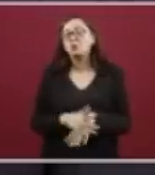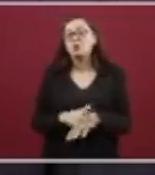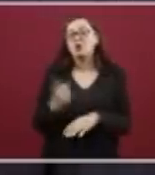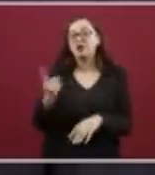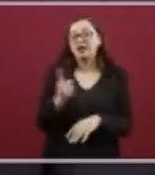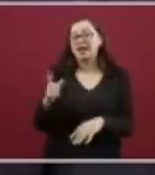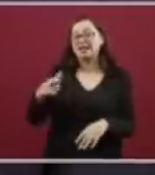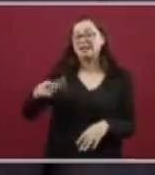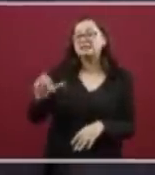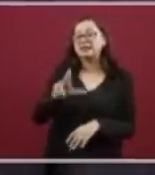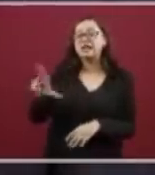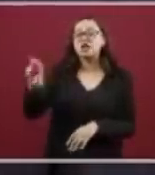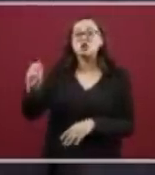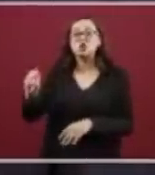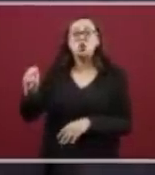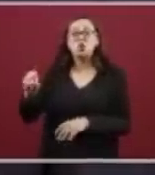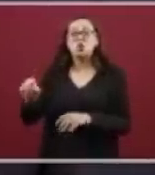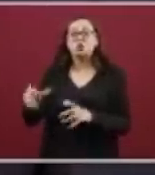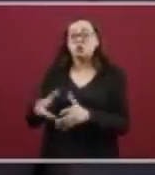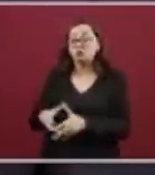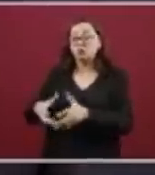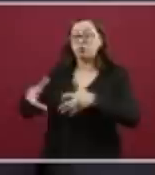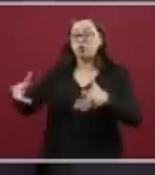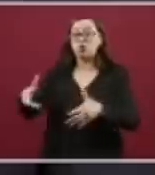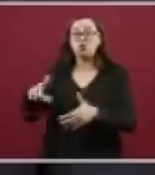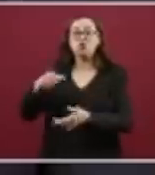en Cancún y en Playa del Carmen,